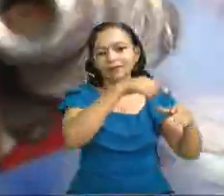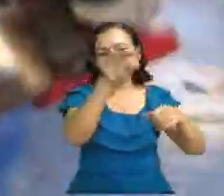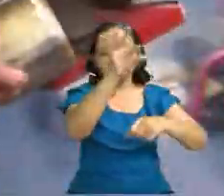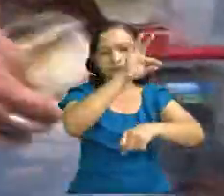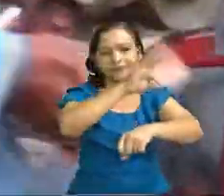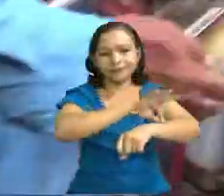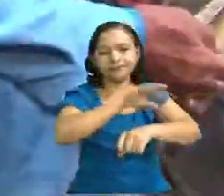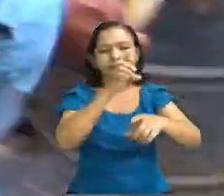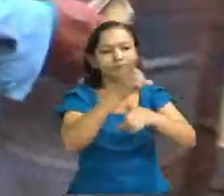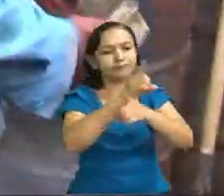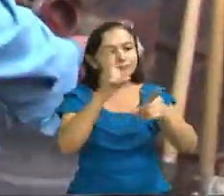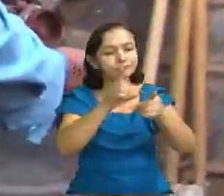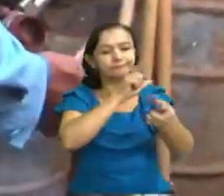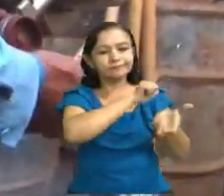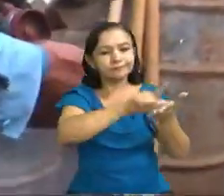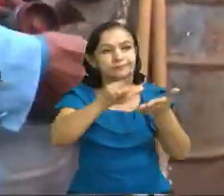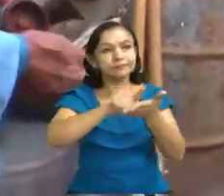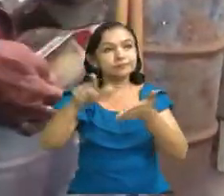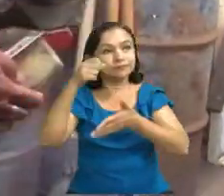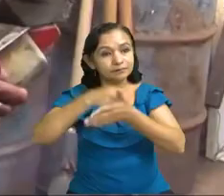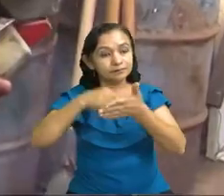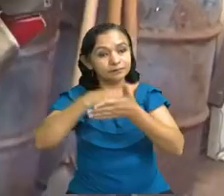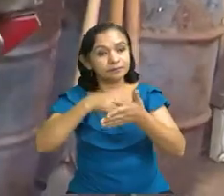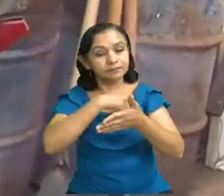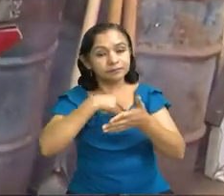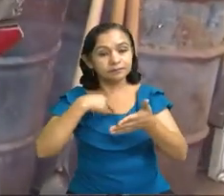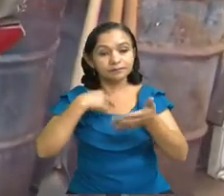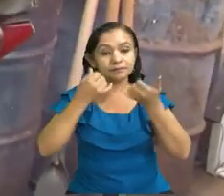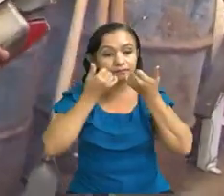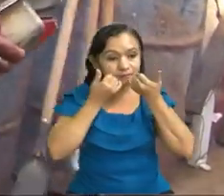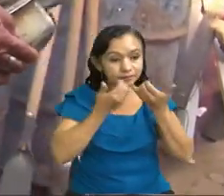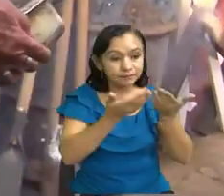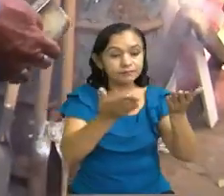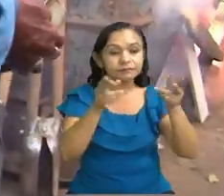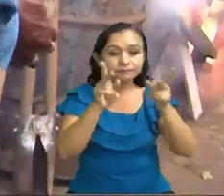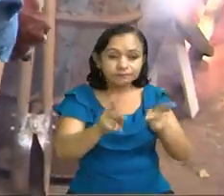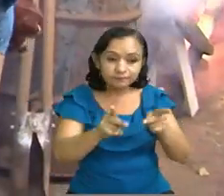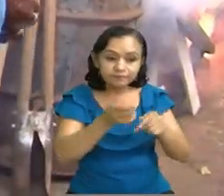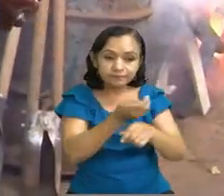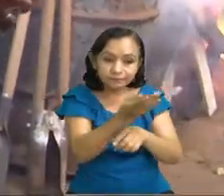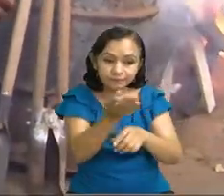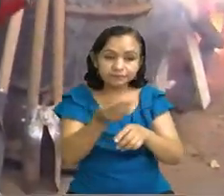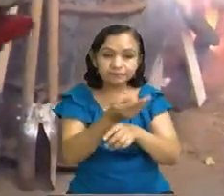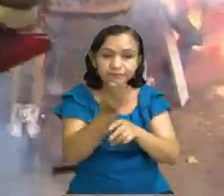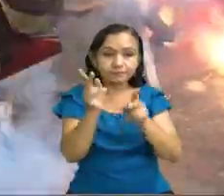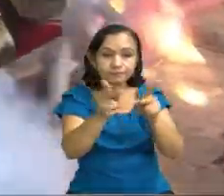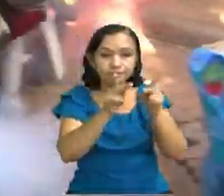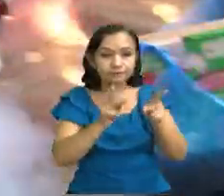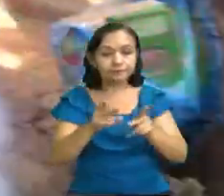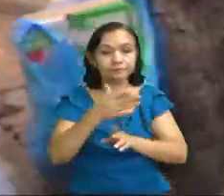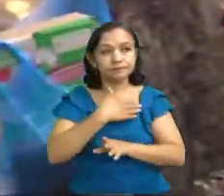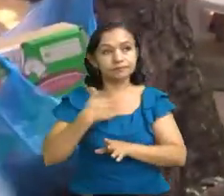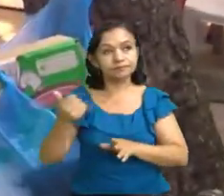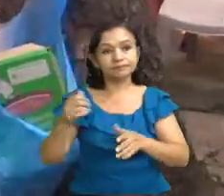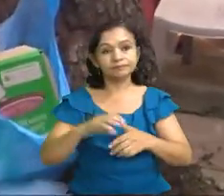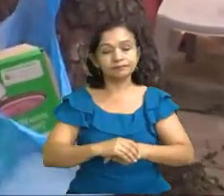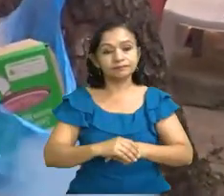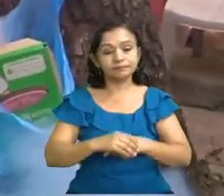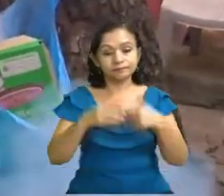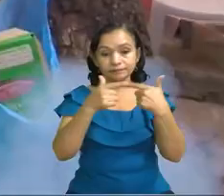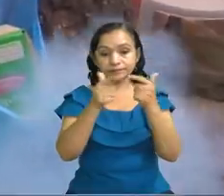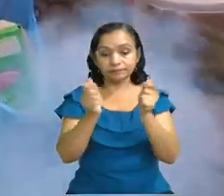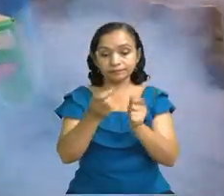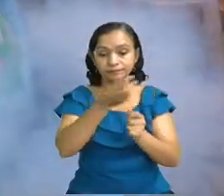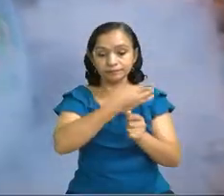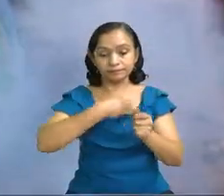que eliminarlo, y esta es la lucha que tenemos, concientizando a la población para mejorar esta situación. Además, las brigadas del